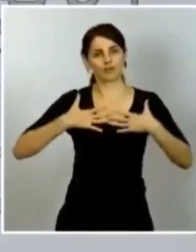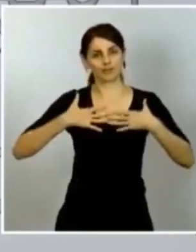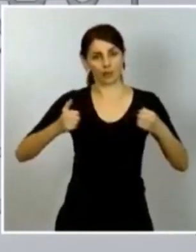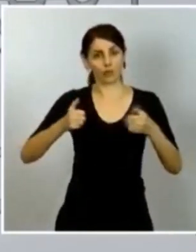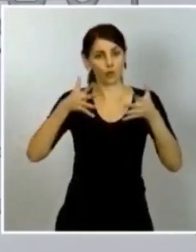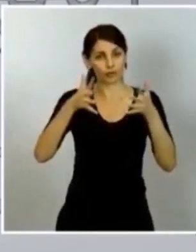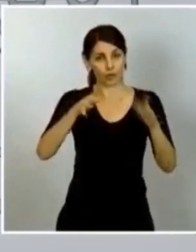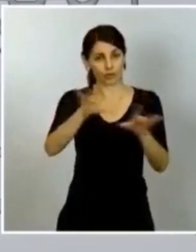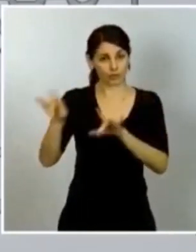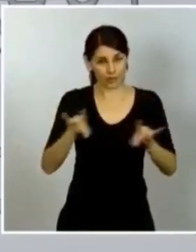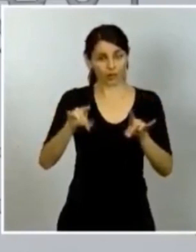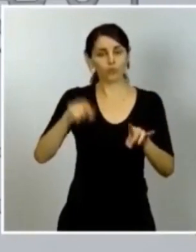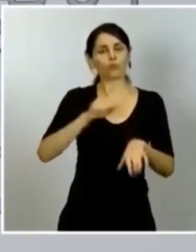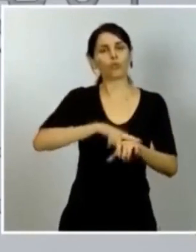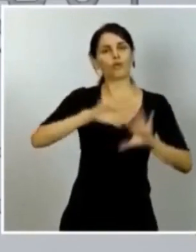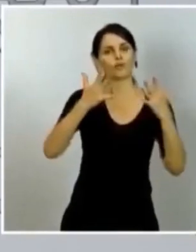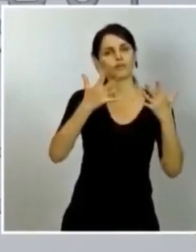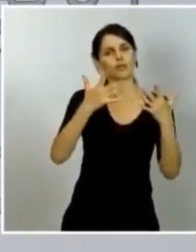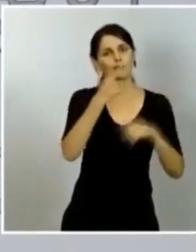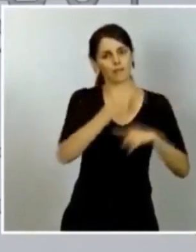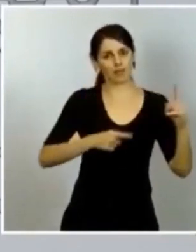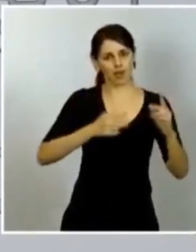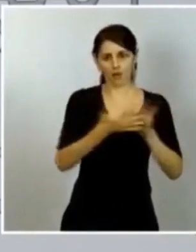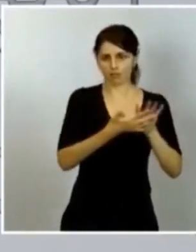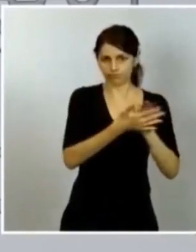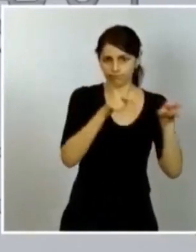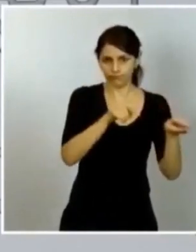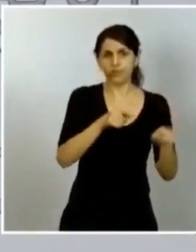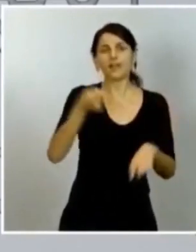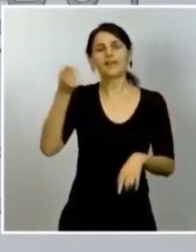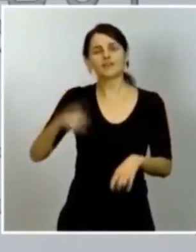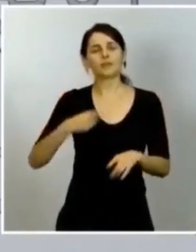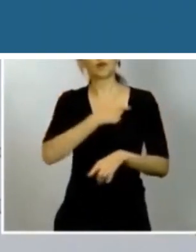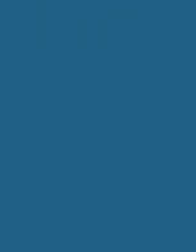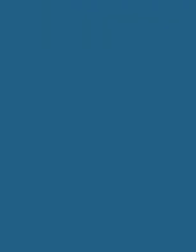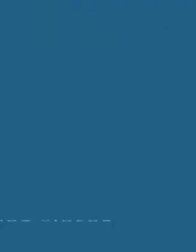ás 10.30 e tamén á Comisión de Salud Pública que se vai celebrar ás 11.30